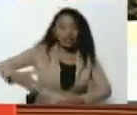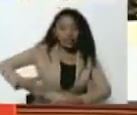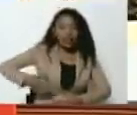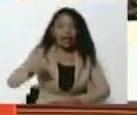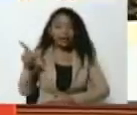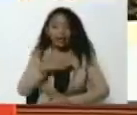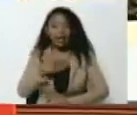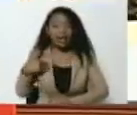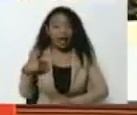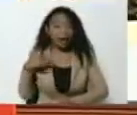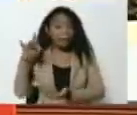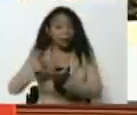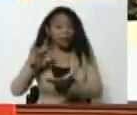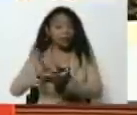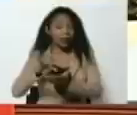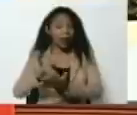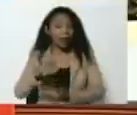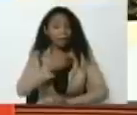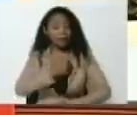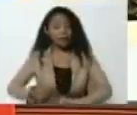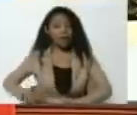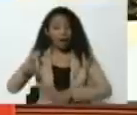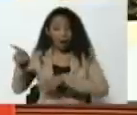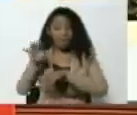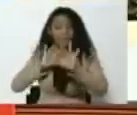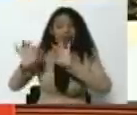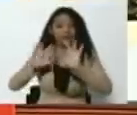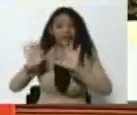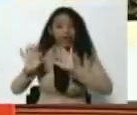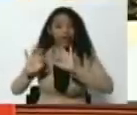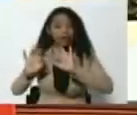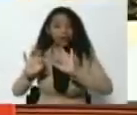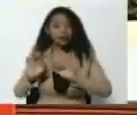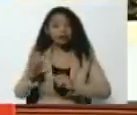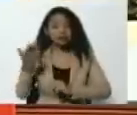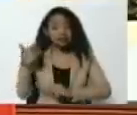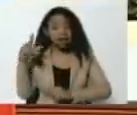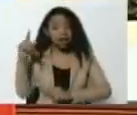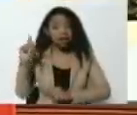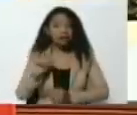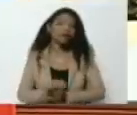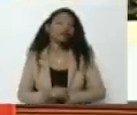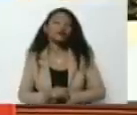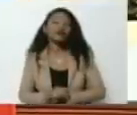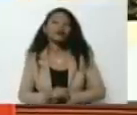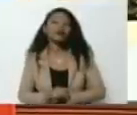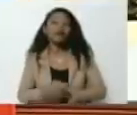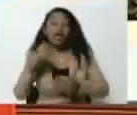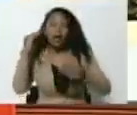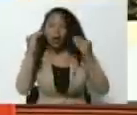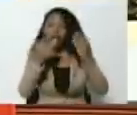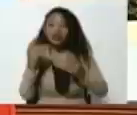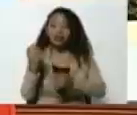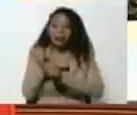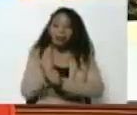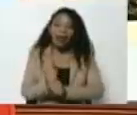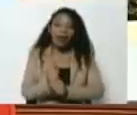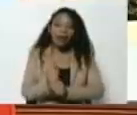candidato presidencial? ¿Se está preparando para candidato presidencial? Conde Guácharo, te